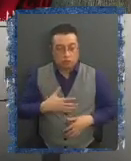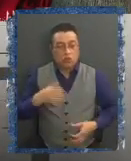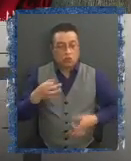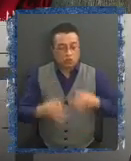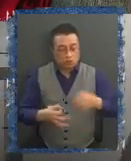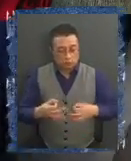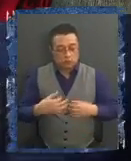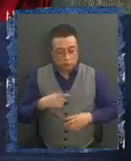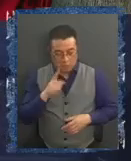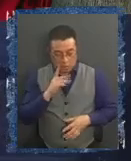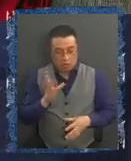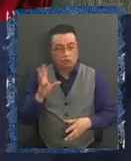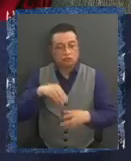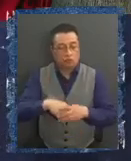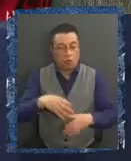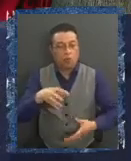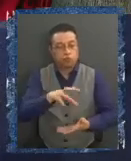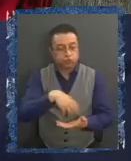corresponden a los pueblos,